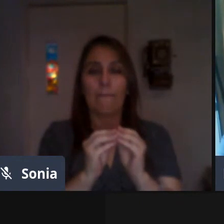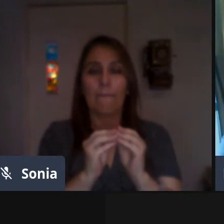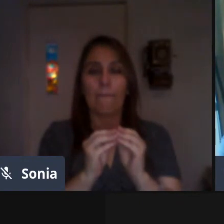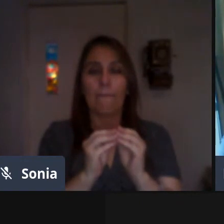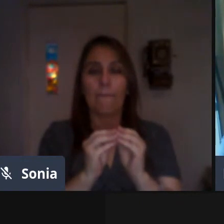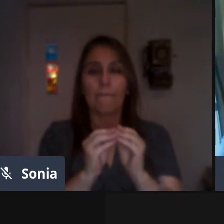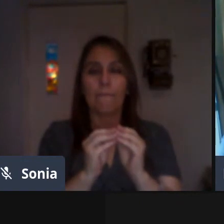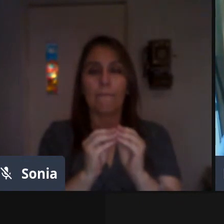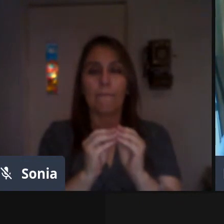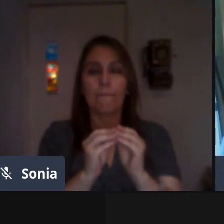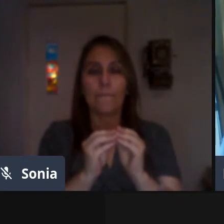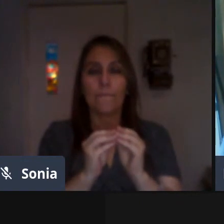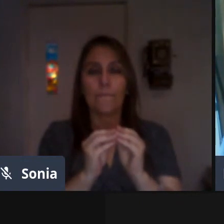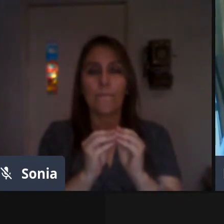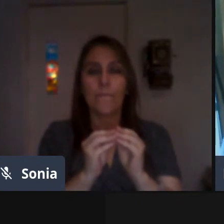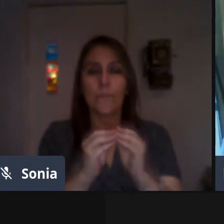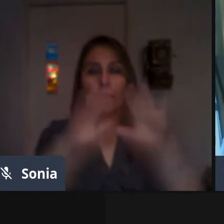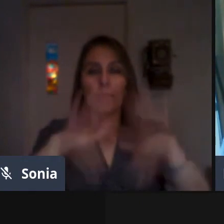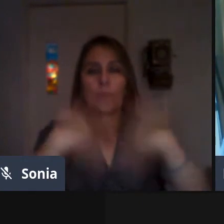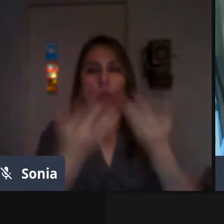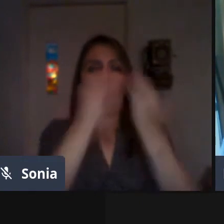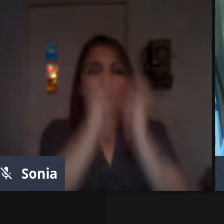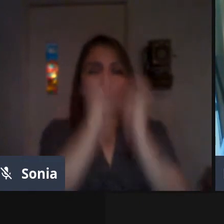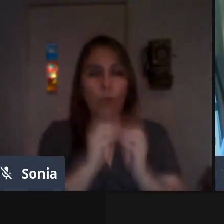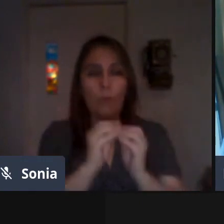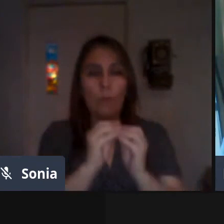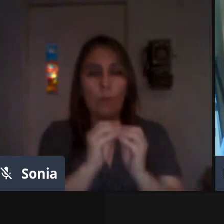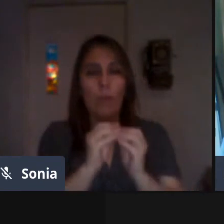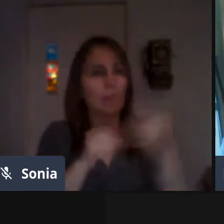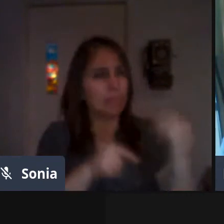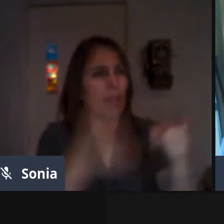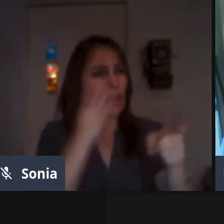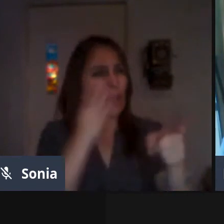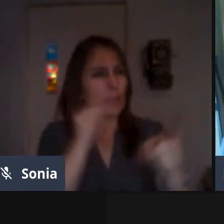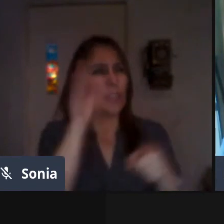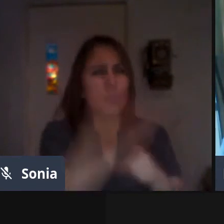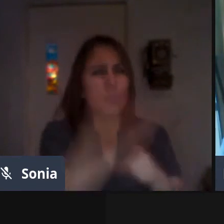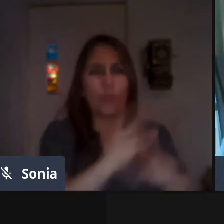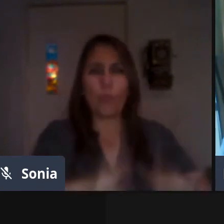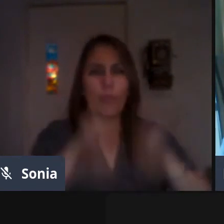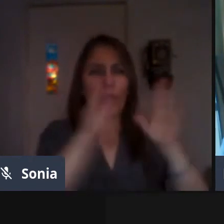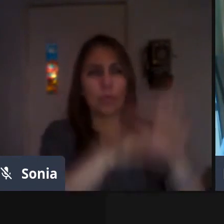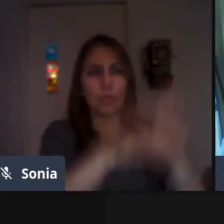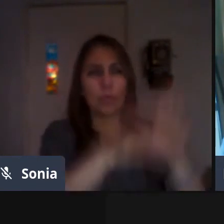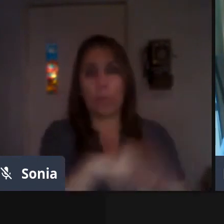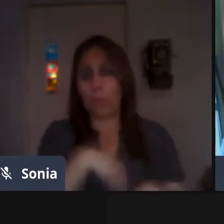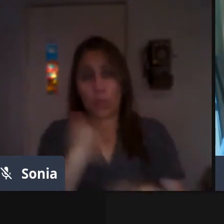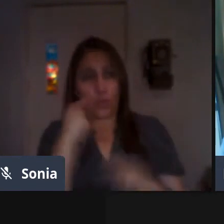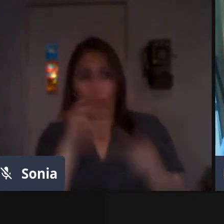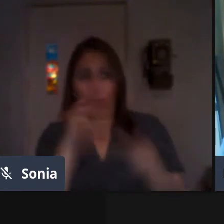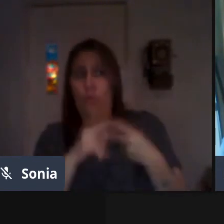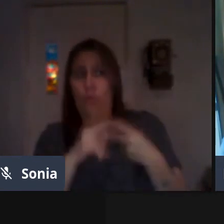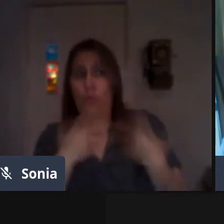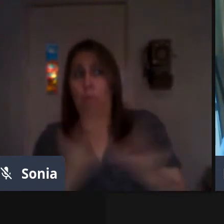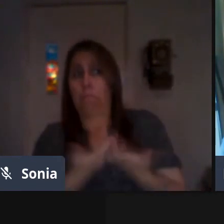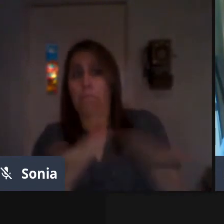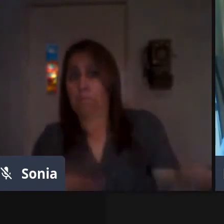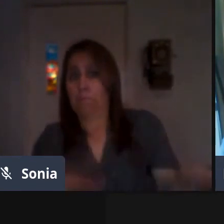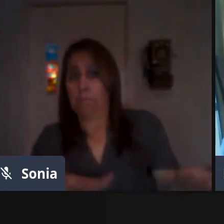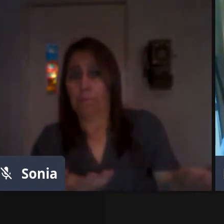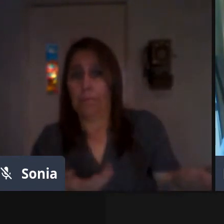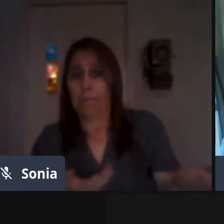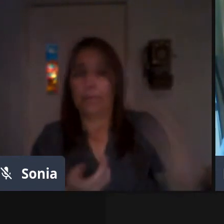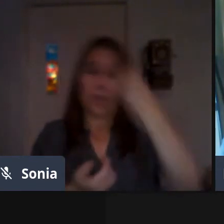no sabemos cómo los otros han vivido situaciones que los han puesto en en